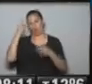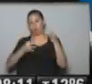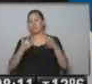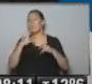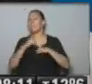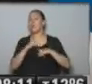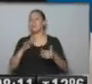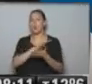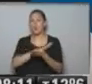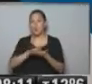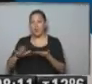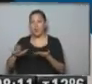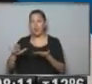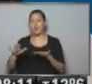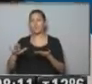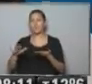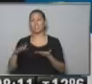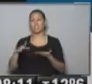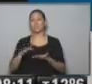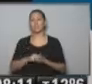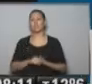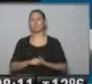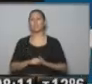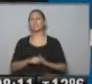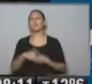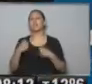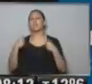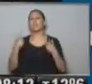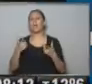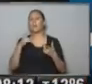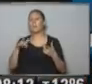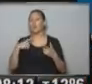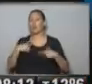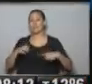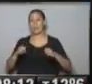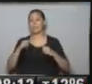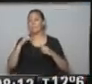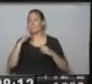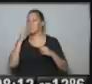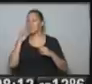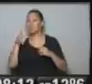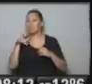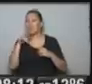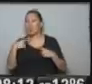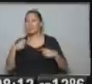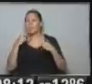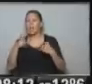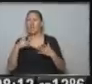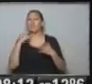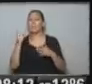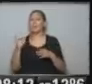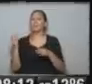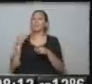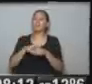programación nueva, ratificando las mejores cosas que tenemos, pero también incorporando otras, así que